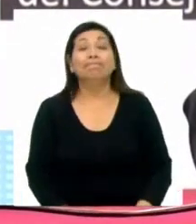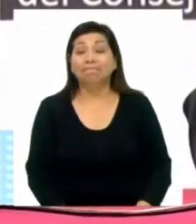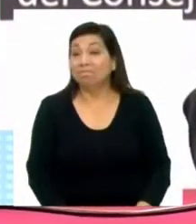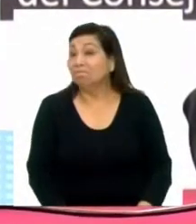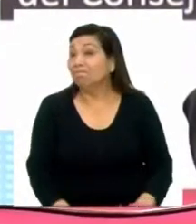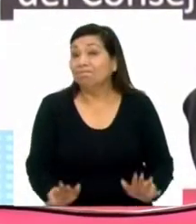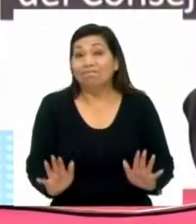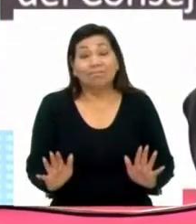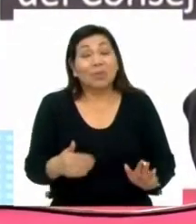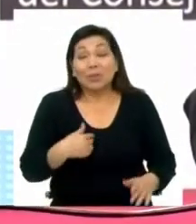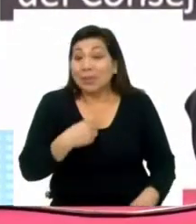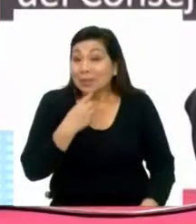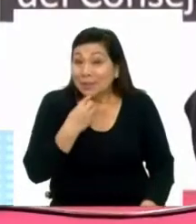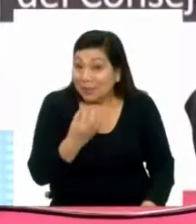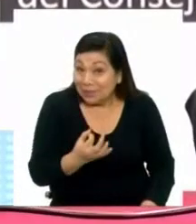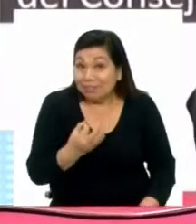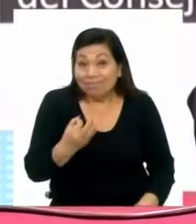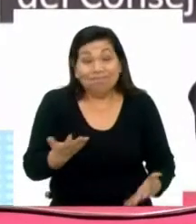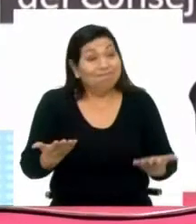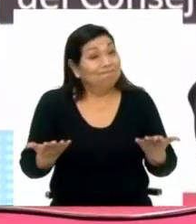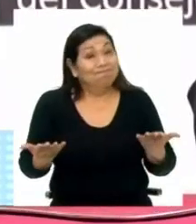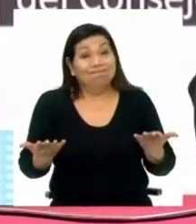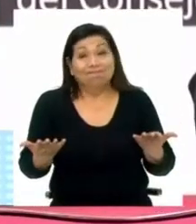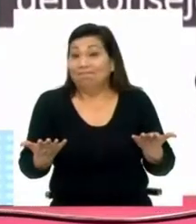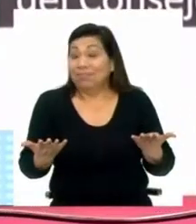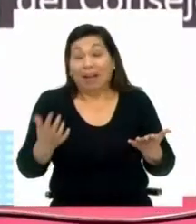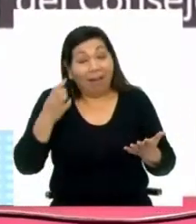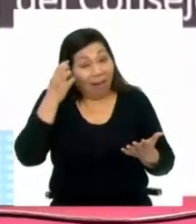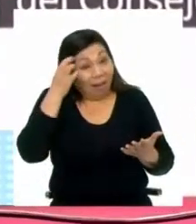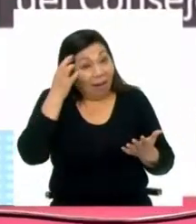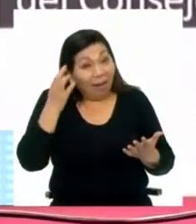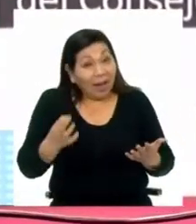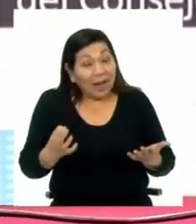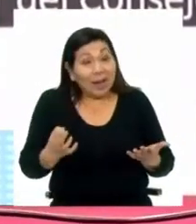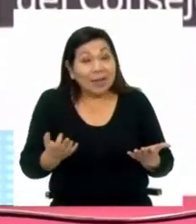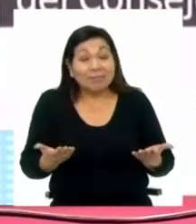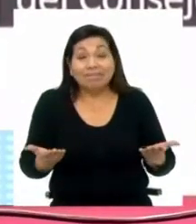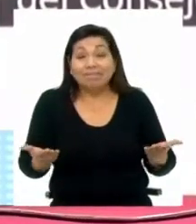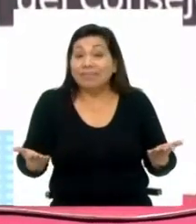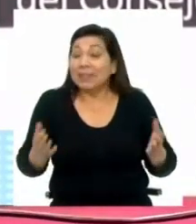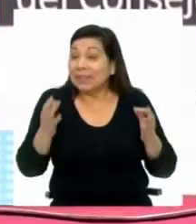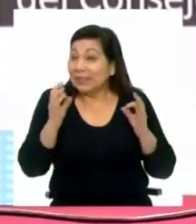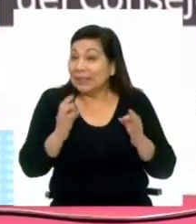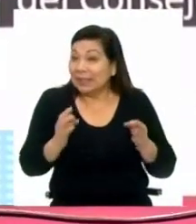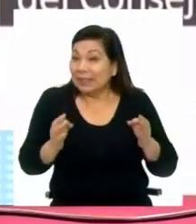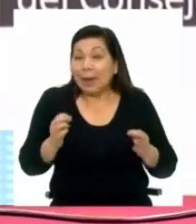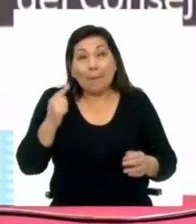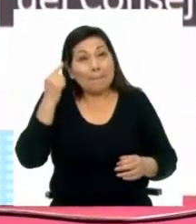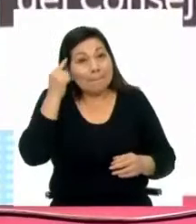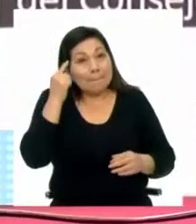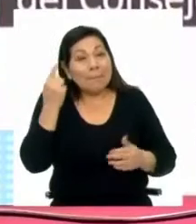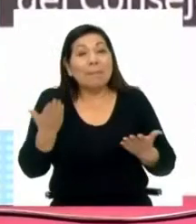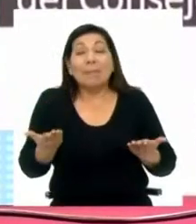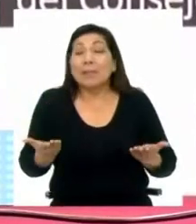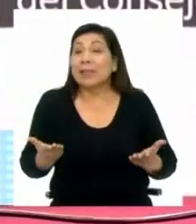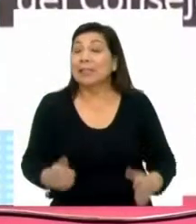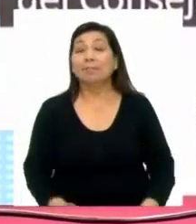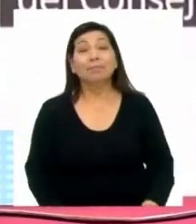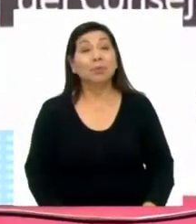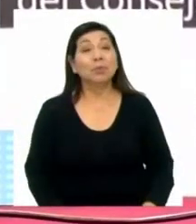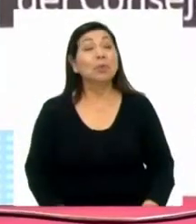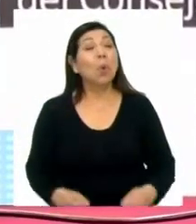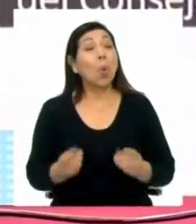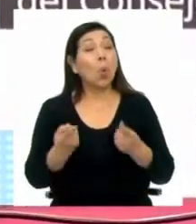Bueno, no puedo decir con precisión. Nosotros creo que eventualmente siempre estamos pensando en que